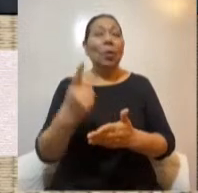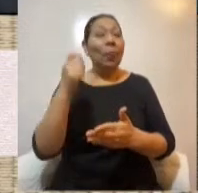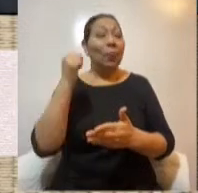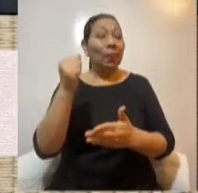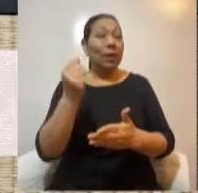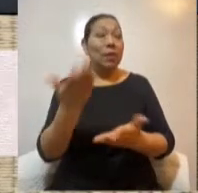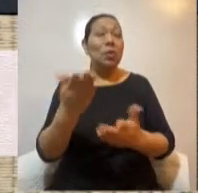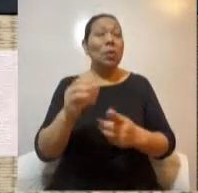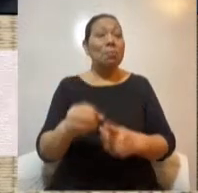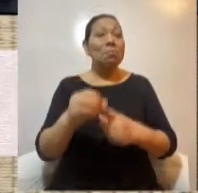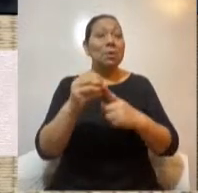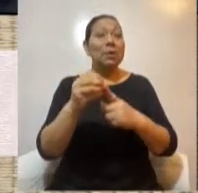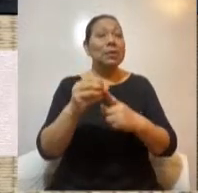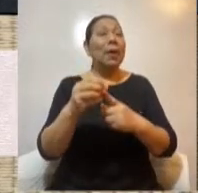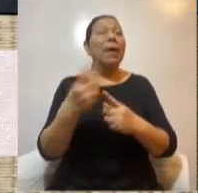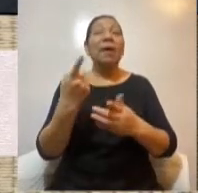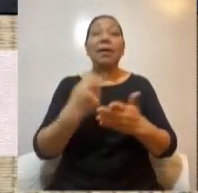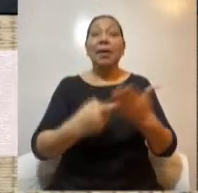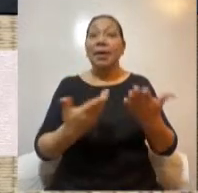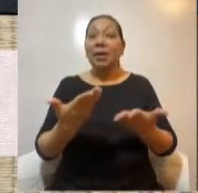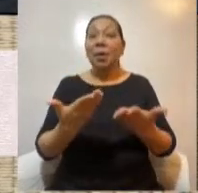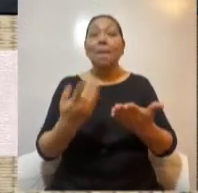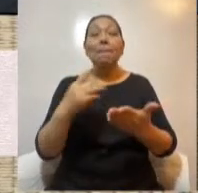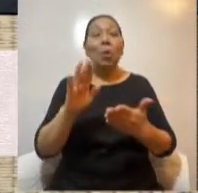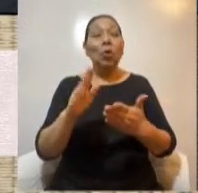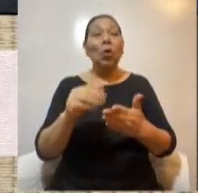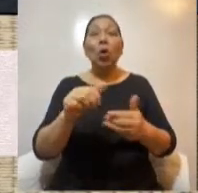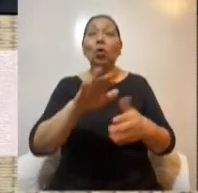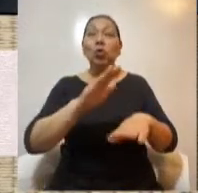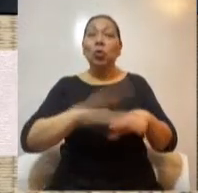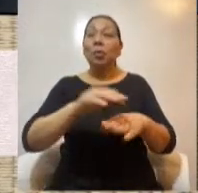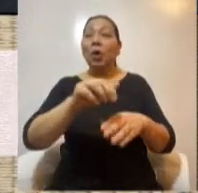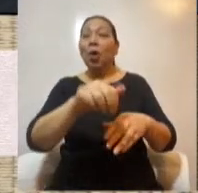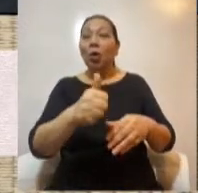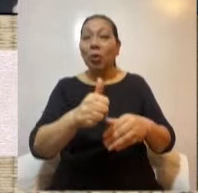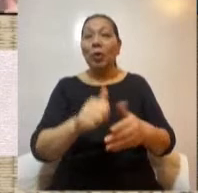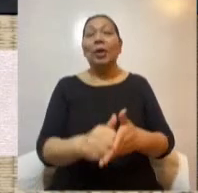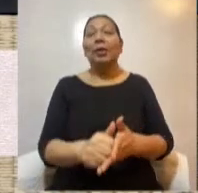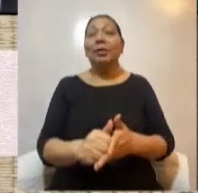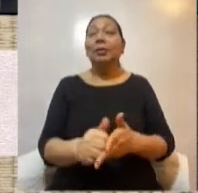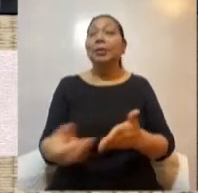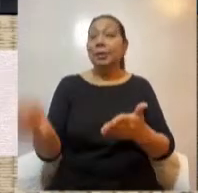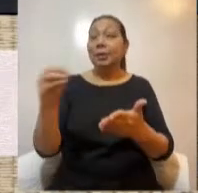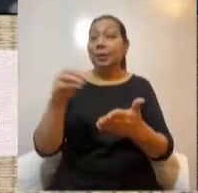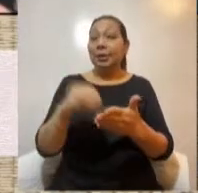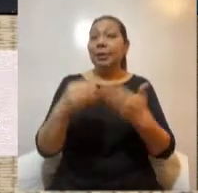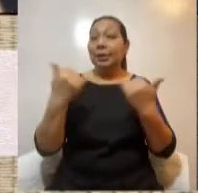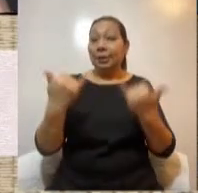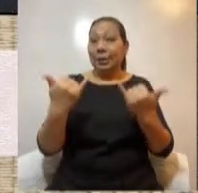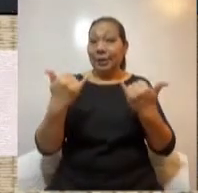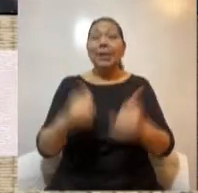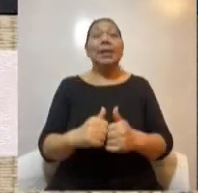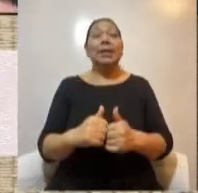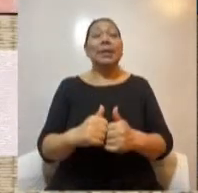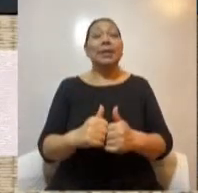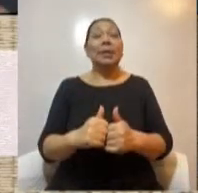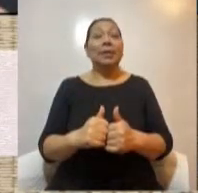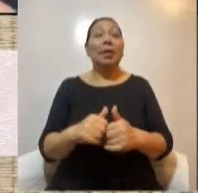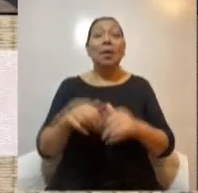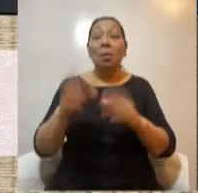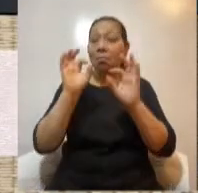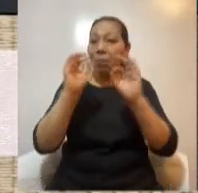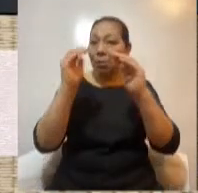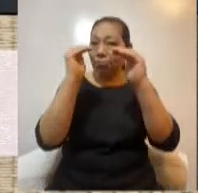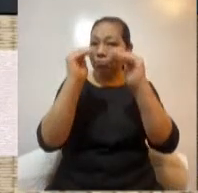de que un derecho o un principio prime por sobre otro. En el contexto de este caso, en el